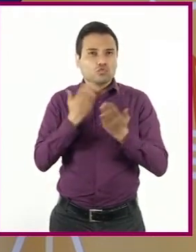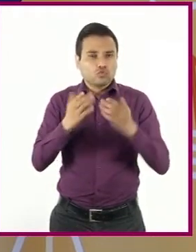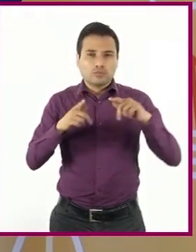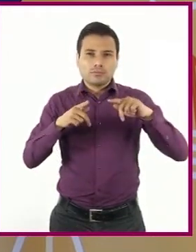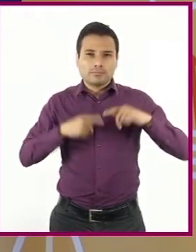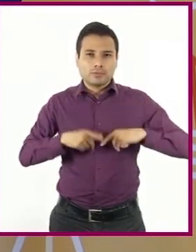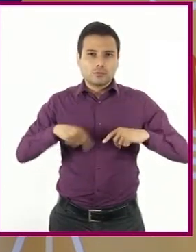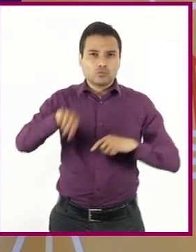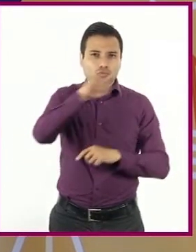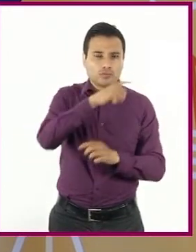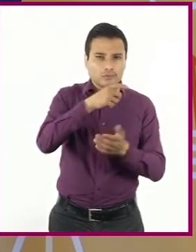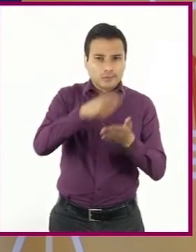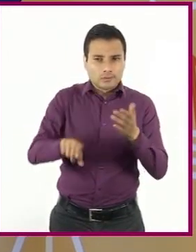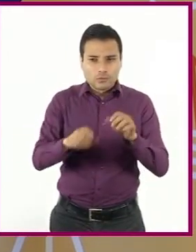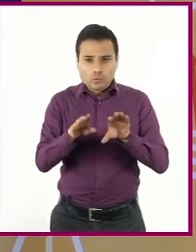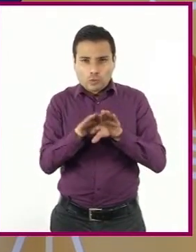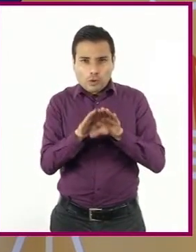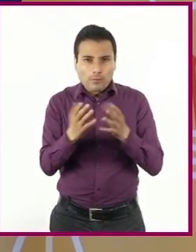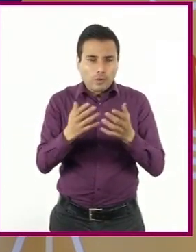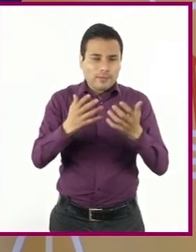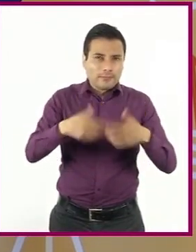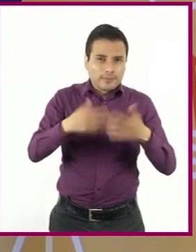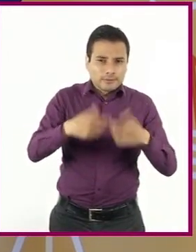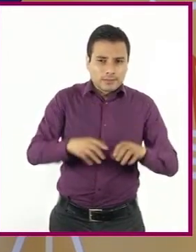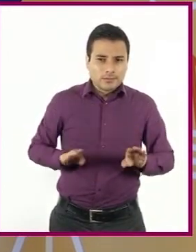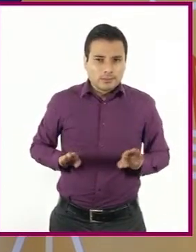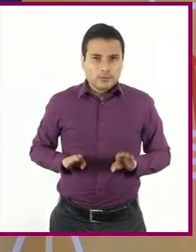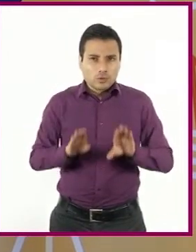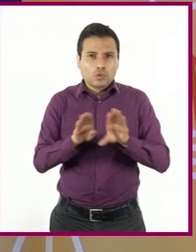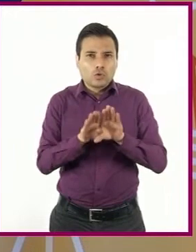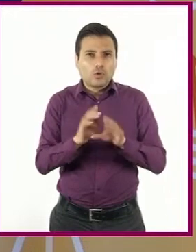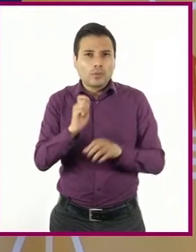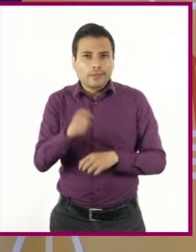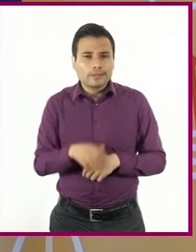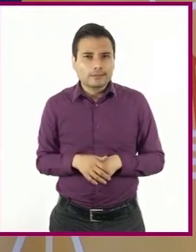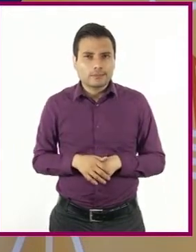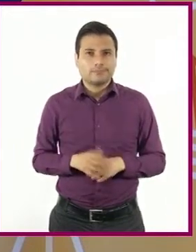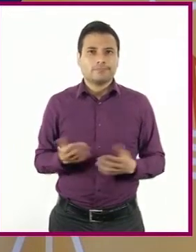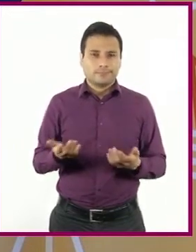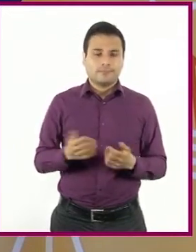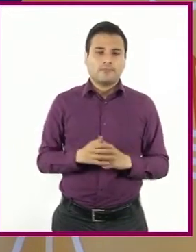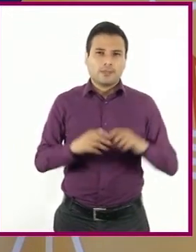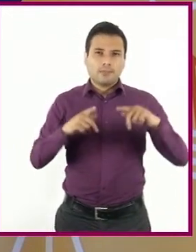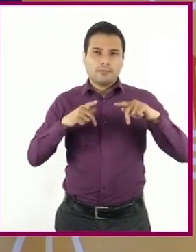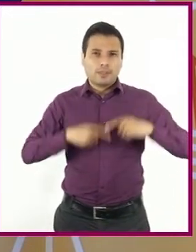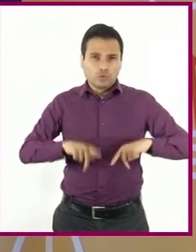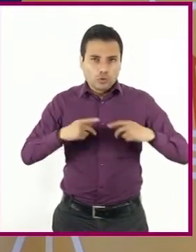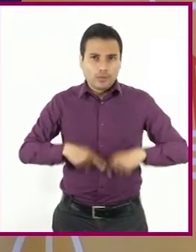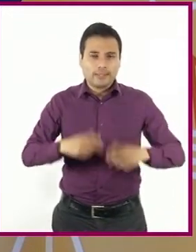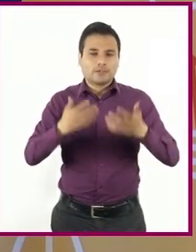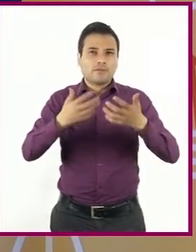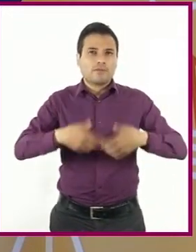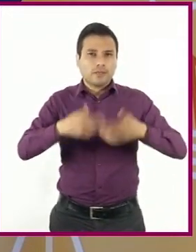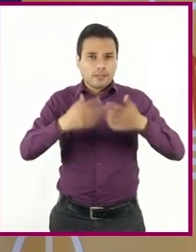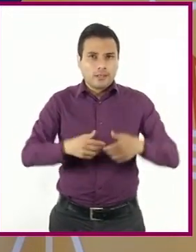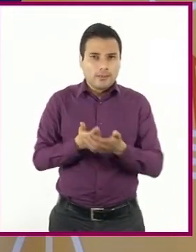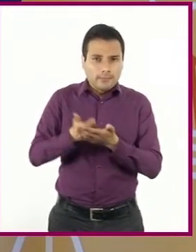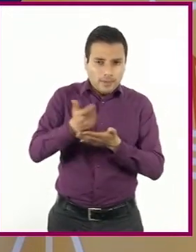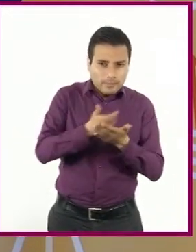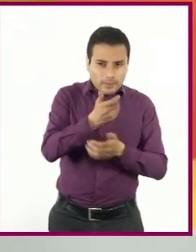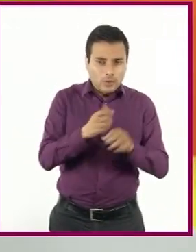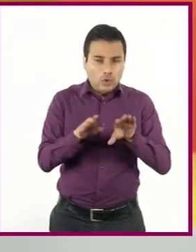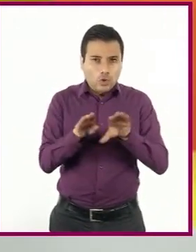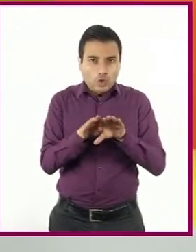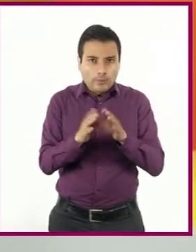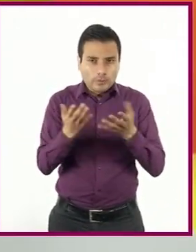consumidores y de las empresas. Analiza la asignación de recursos por parte de individuos y empresas, buscando en los primeros